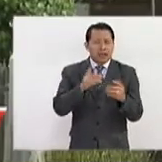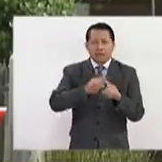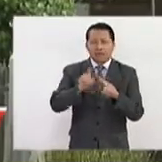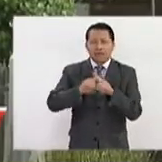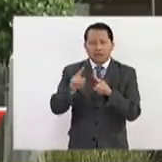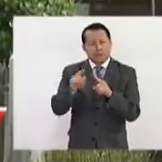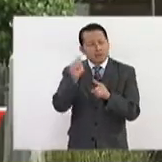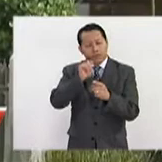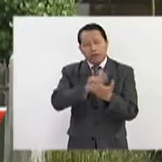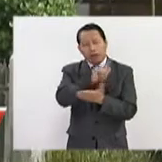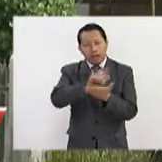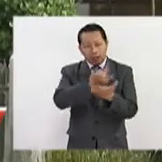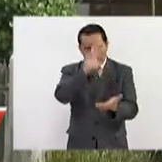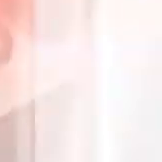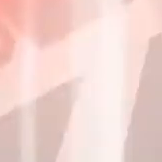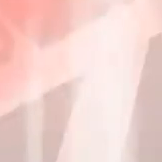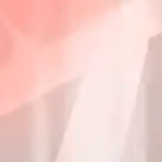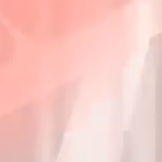con apego a la ley.